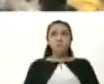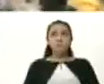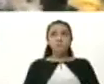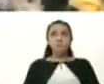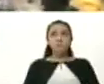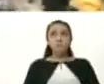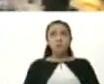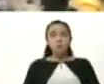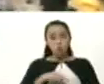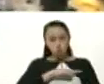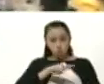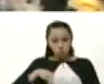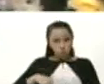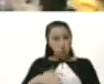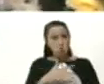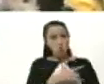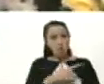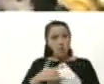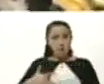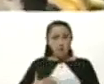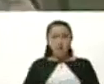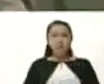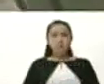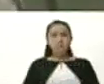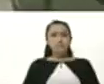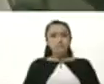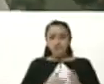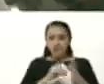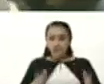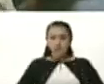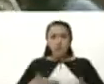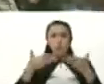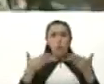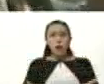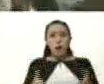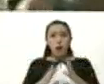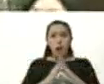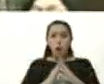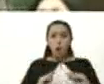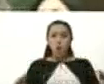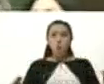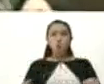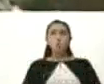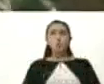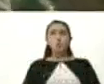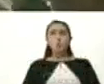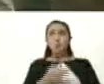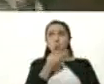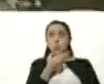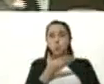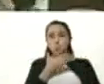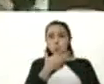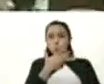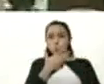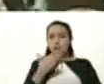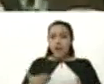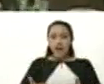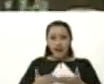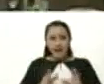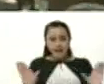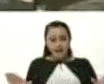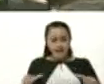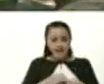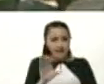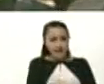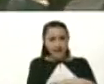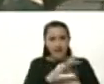Sí, queríamos, bueno, reivindicar toda esa hermosura que nos ha dado Serenata durante